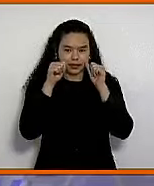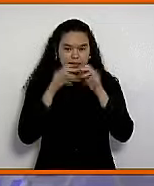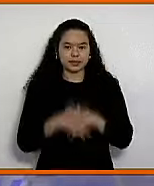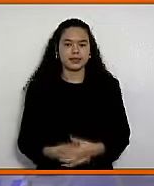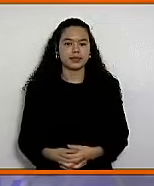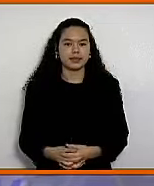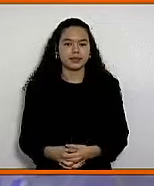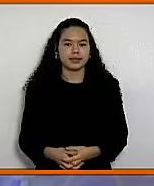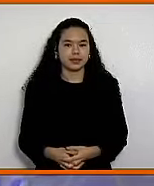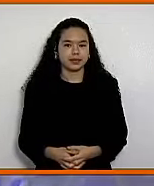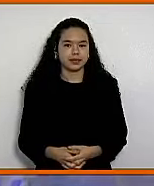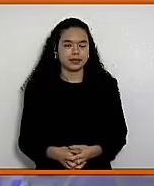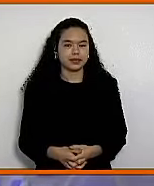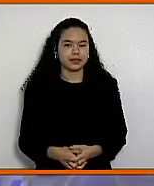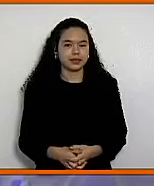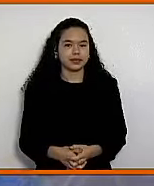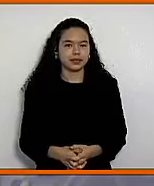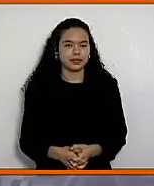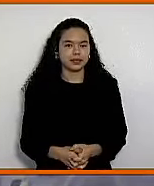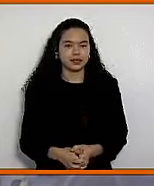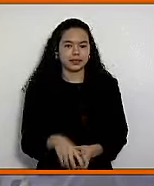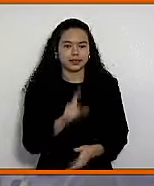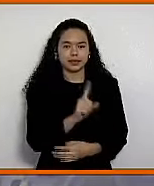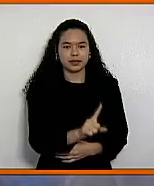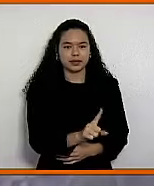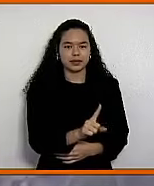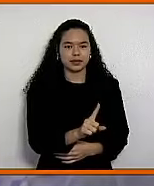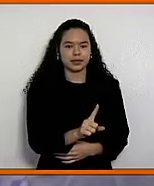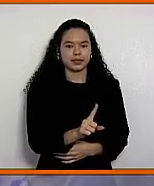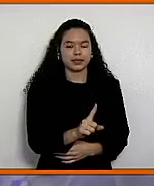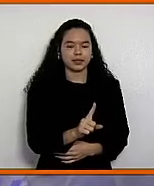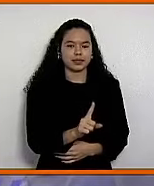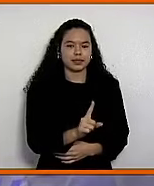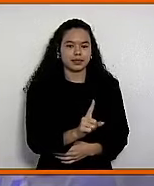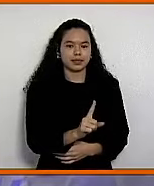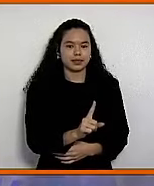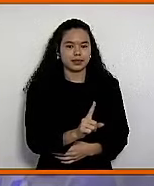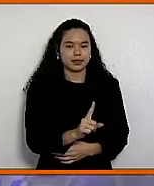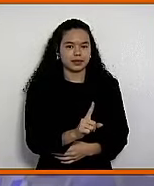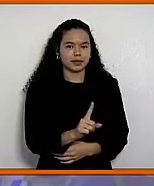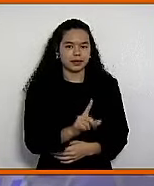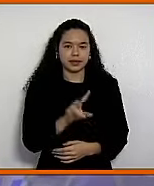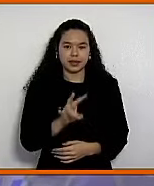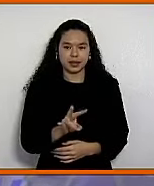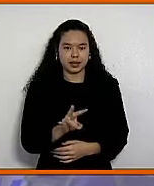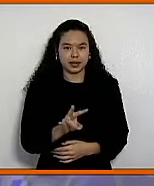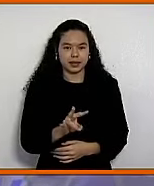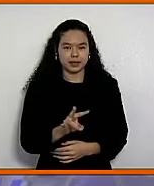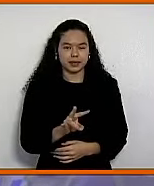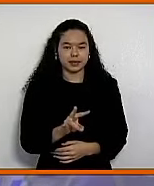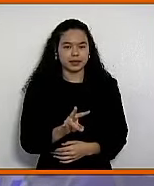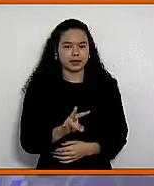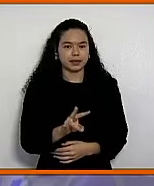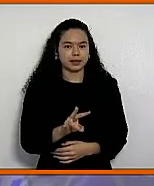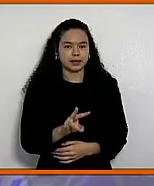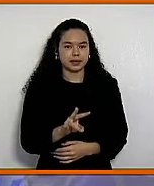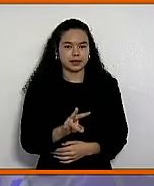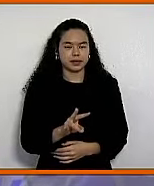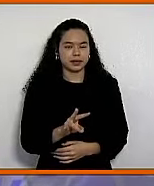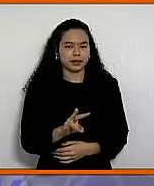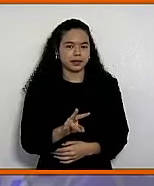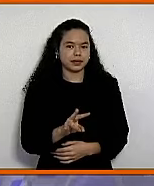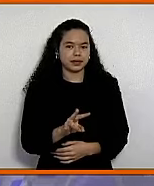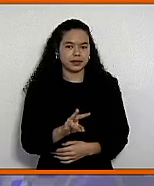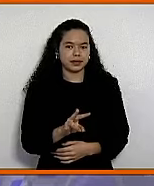atentos. Porque este es el 1. Segundo dígito seleccionado es el 7. Tercer dígito